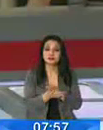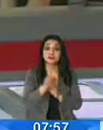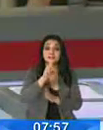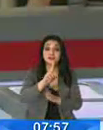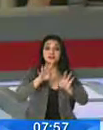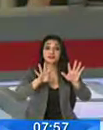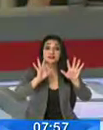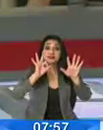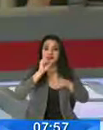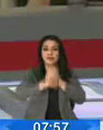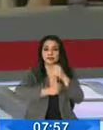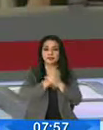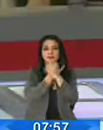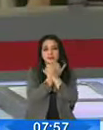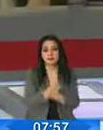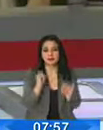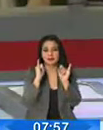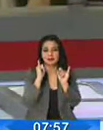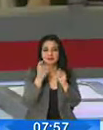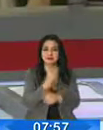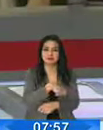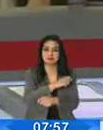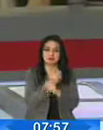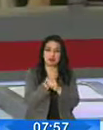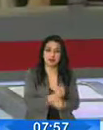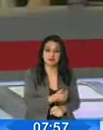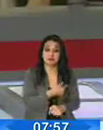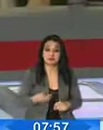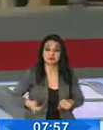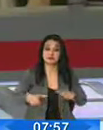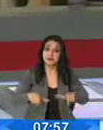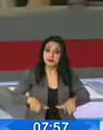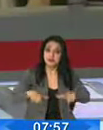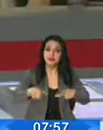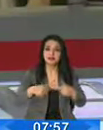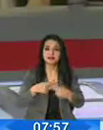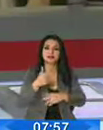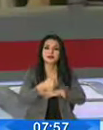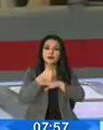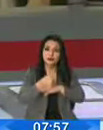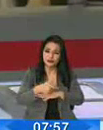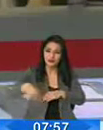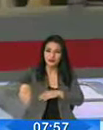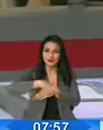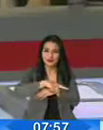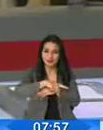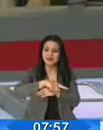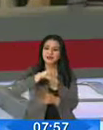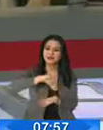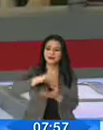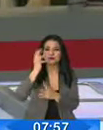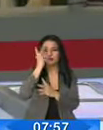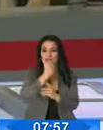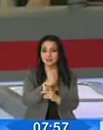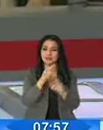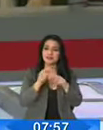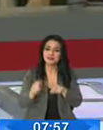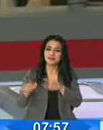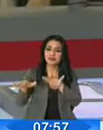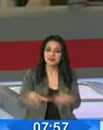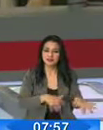de independencia española. Con la presencia del presidente Lenín Moreno, las autoridades de esta maravillosa urbe desarrollaron diversos actos para